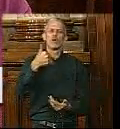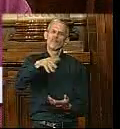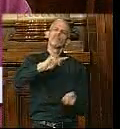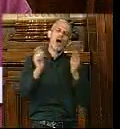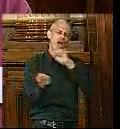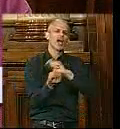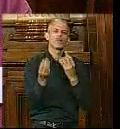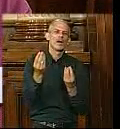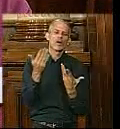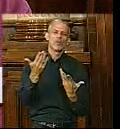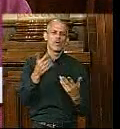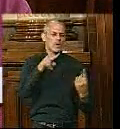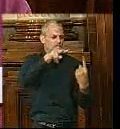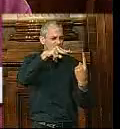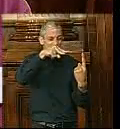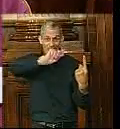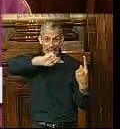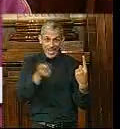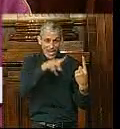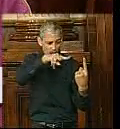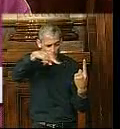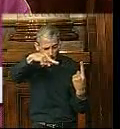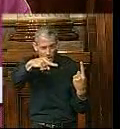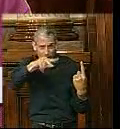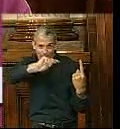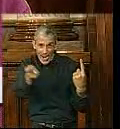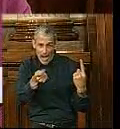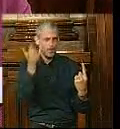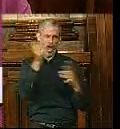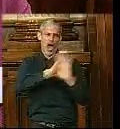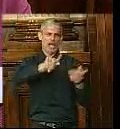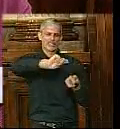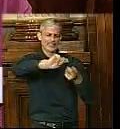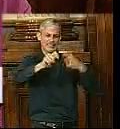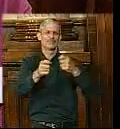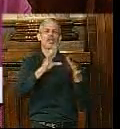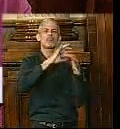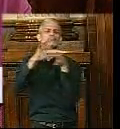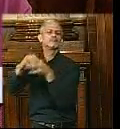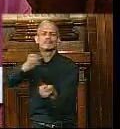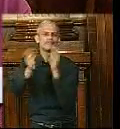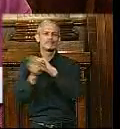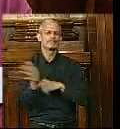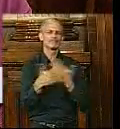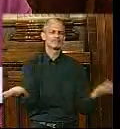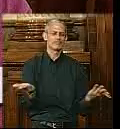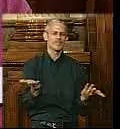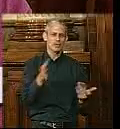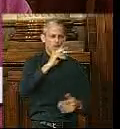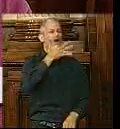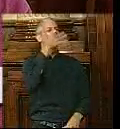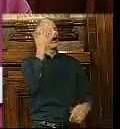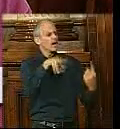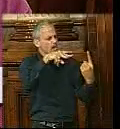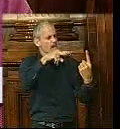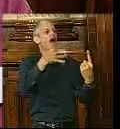esto es el cambio de mirada, digamos, el cambiar la mirada y la perspectiva desde la cual uno comprende a la comunidad